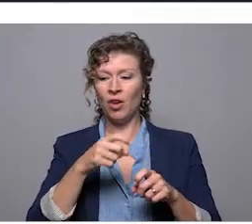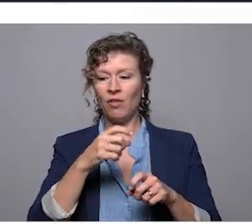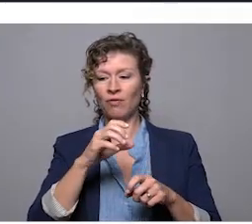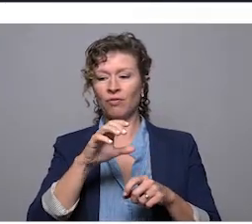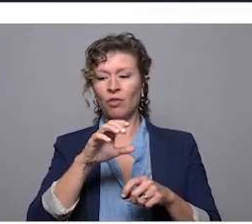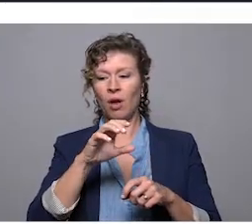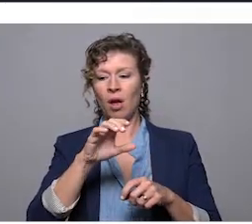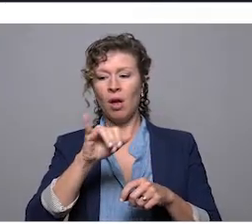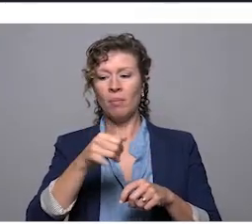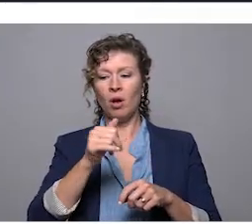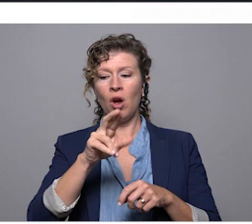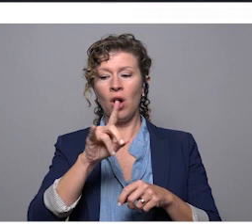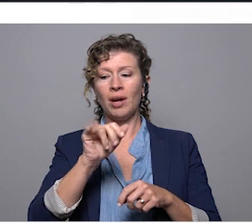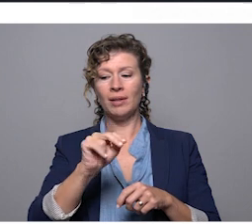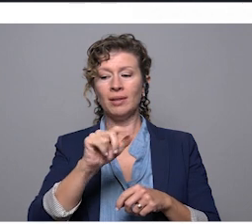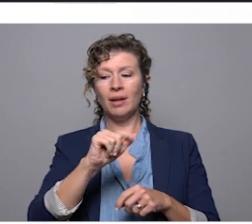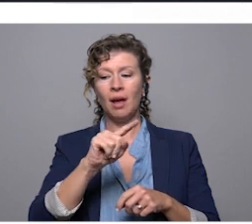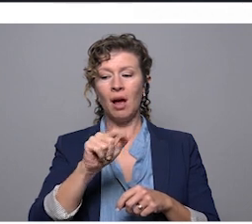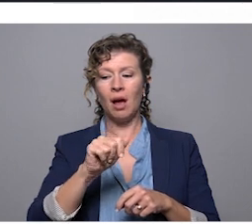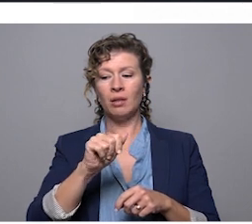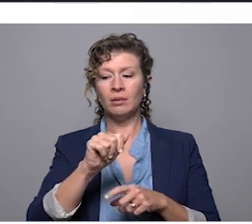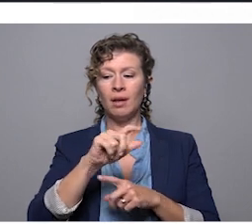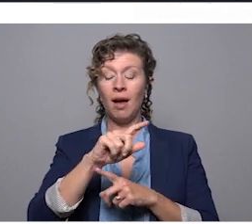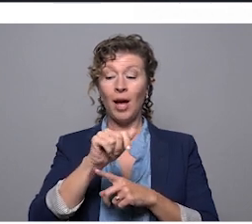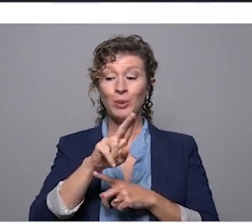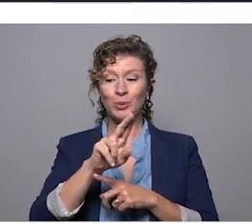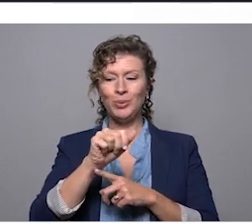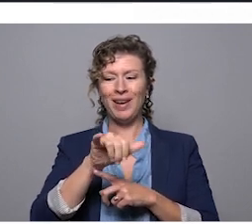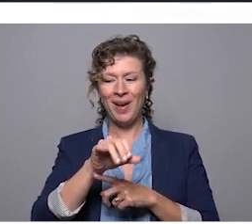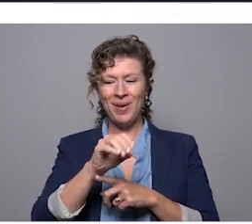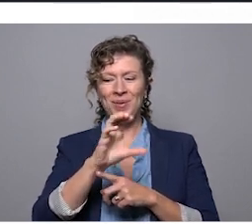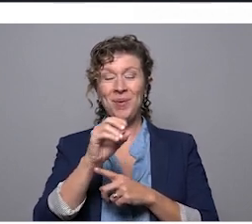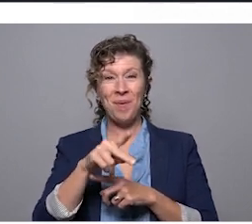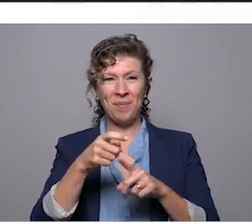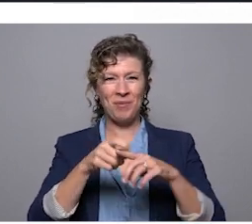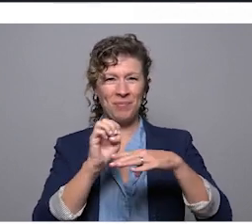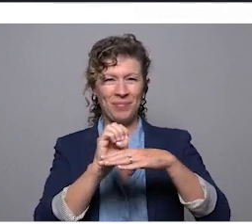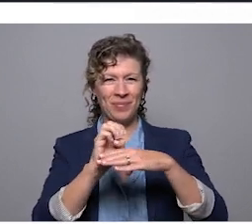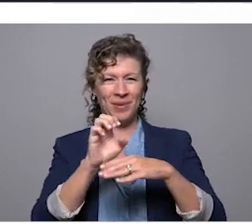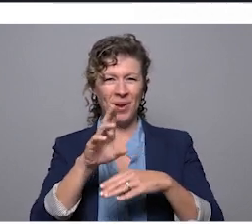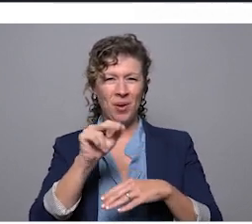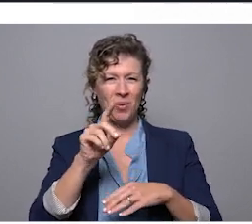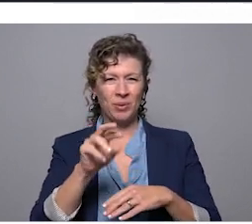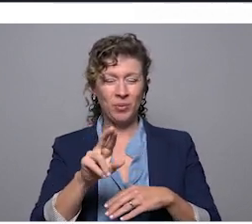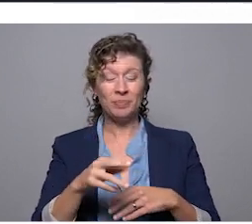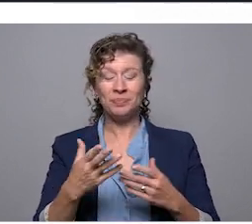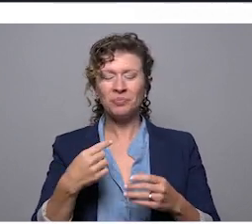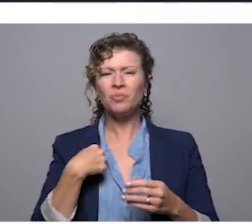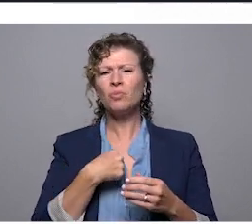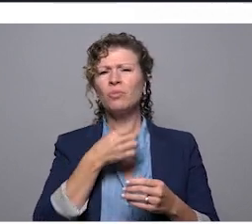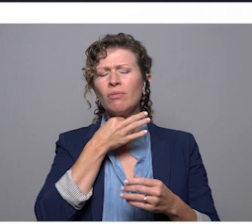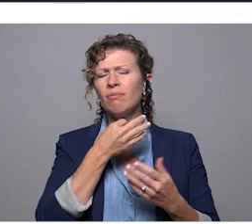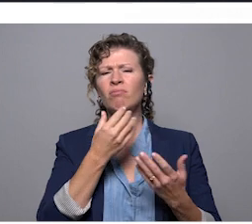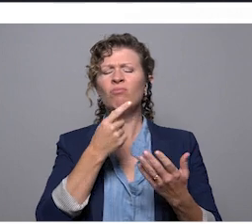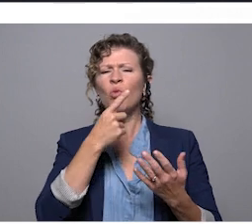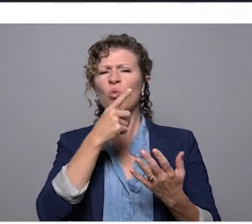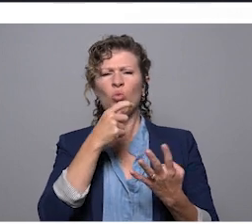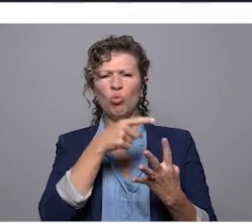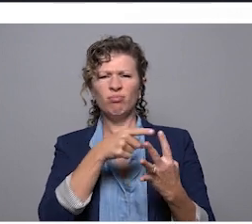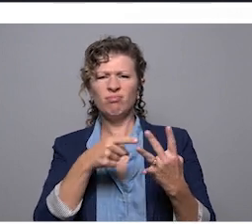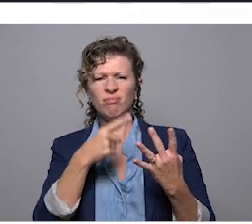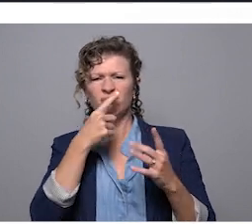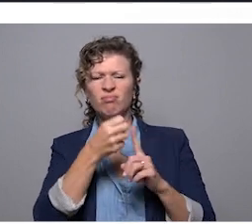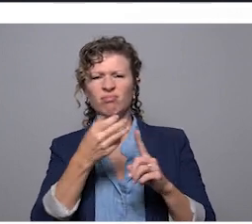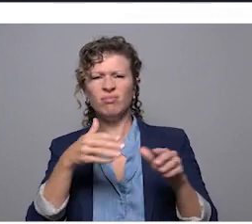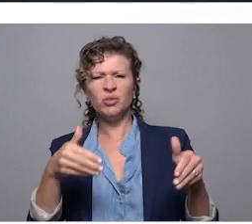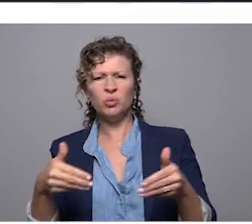primero y tal vez más importante es eh quisiéramos entender Quiénes son ustedes y